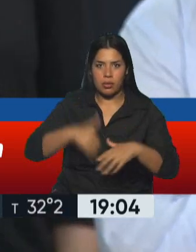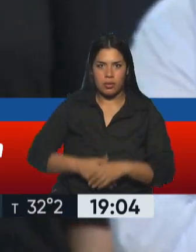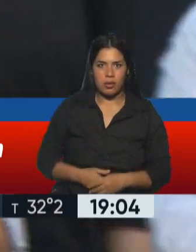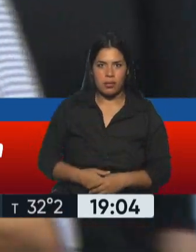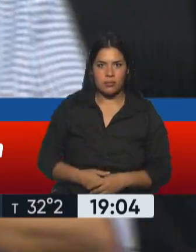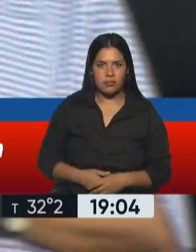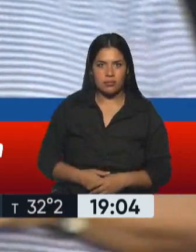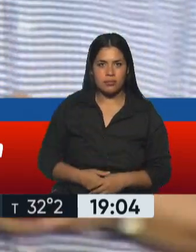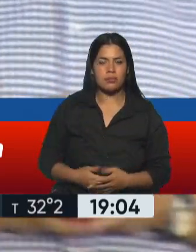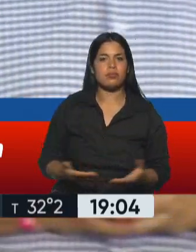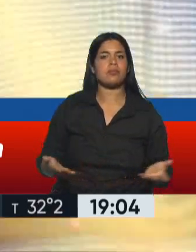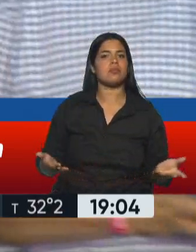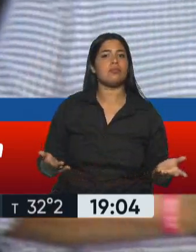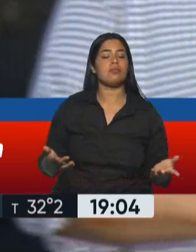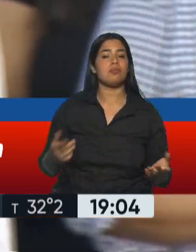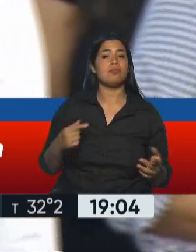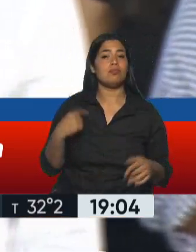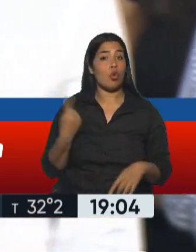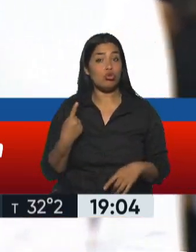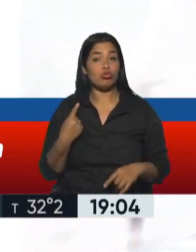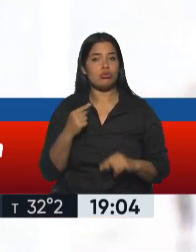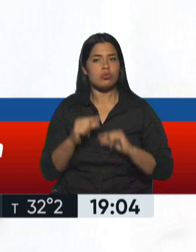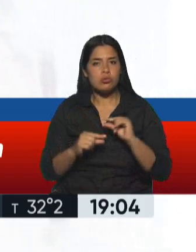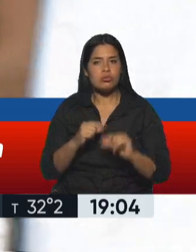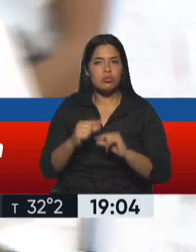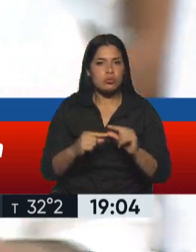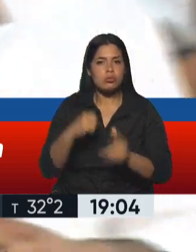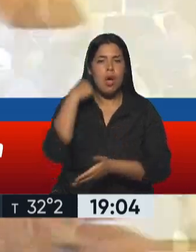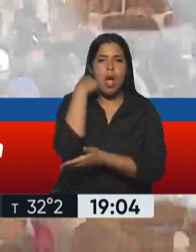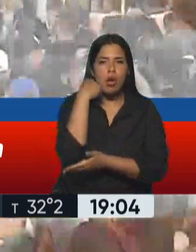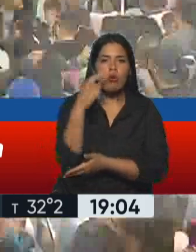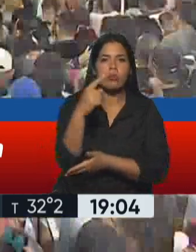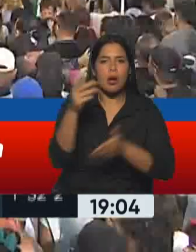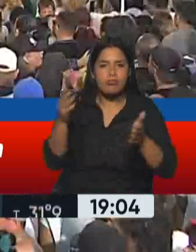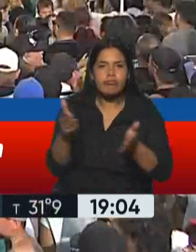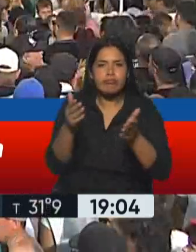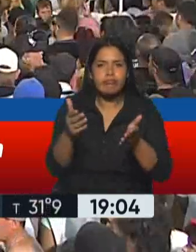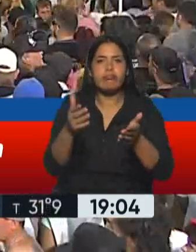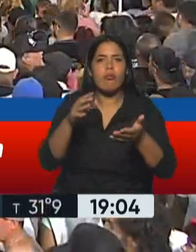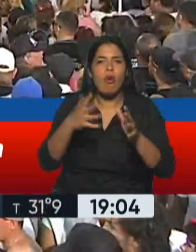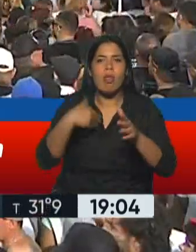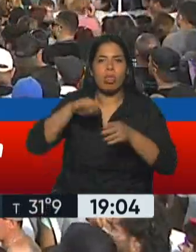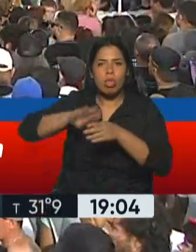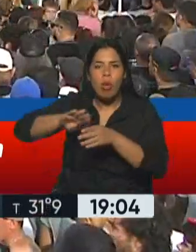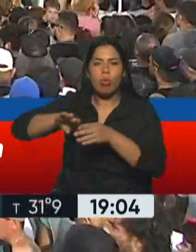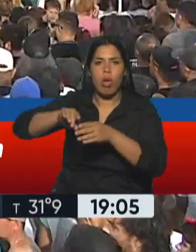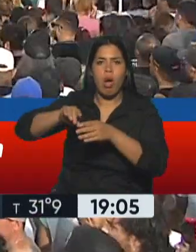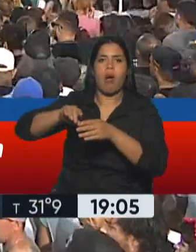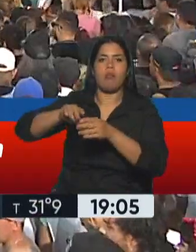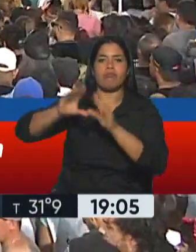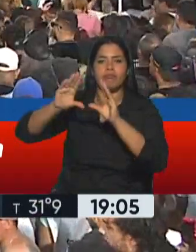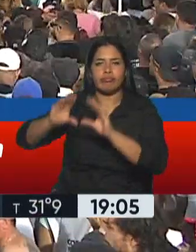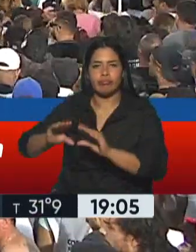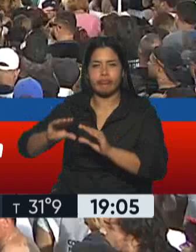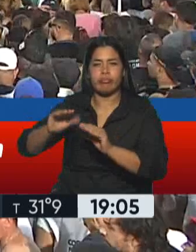cierto es que fuimos creciendo en la economía, sacándonos deuda y generando trabajo. Y con